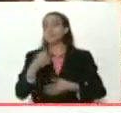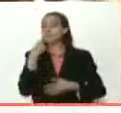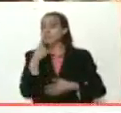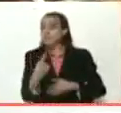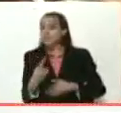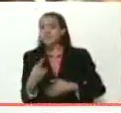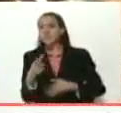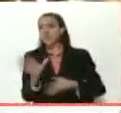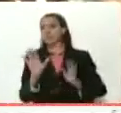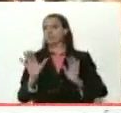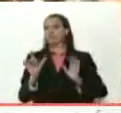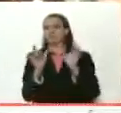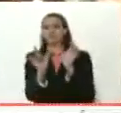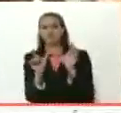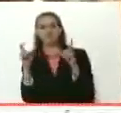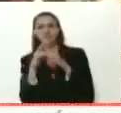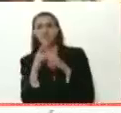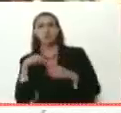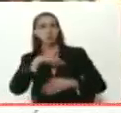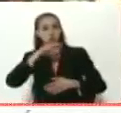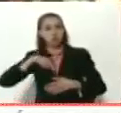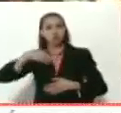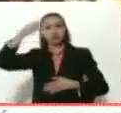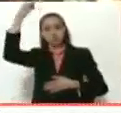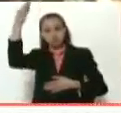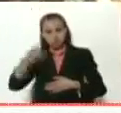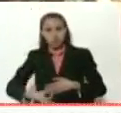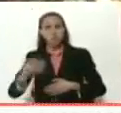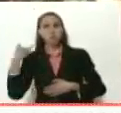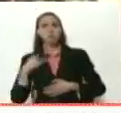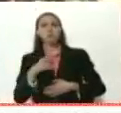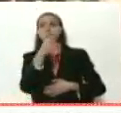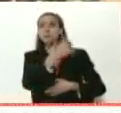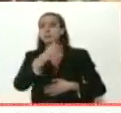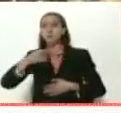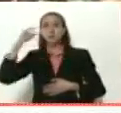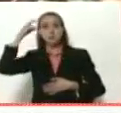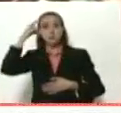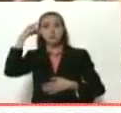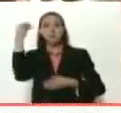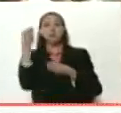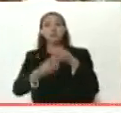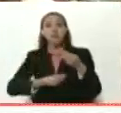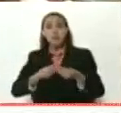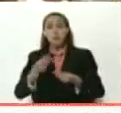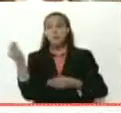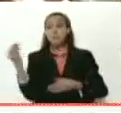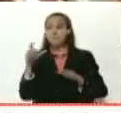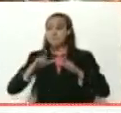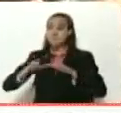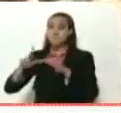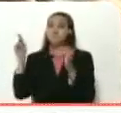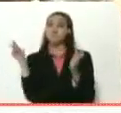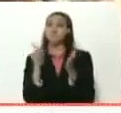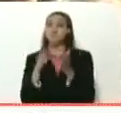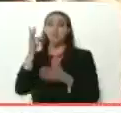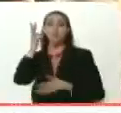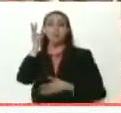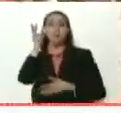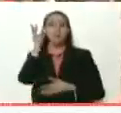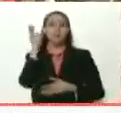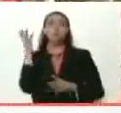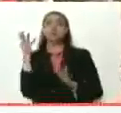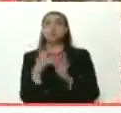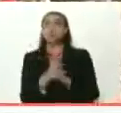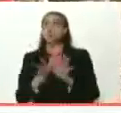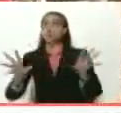pasado de moda, no, al contrario, nosotros creemos firmemente que cada día debe haber más espacio para las mujeres. Las mujeres cada vez que asumen